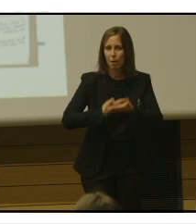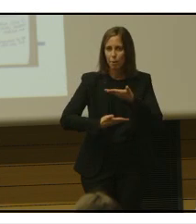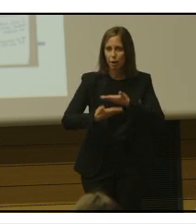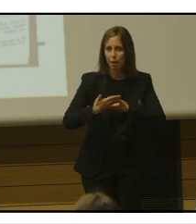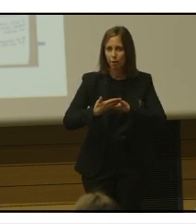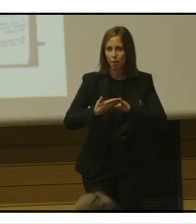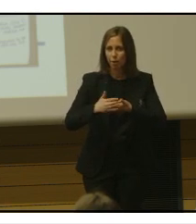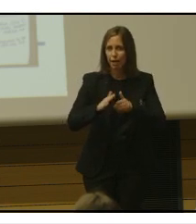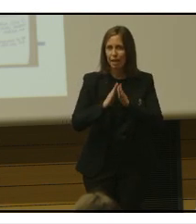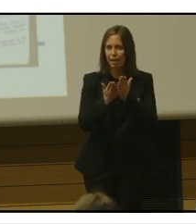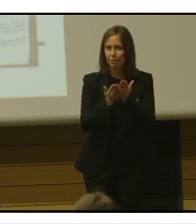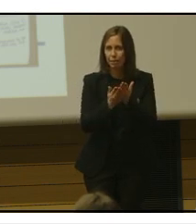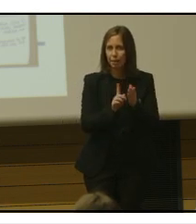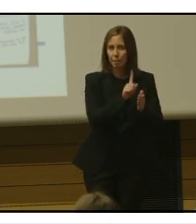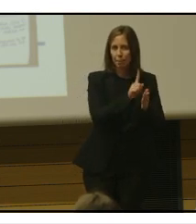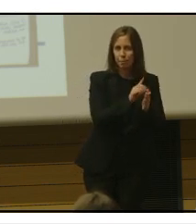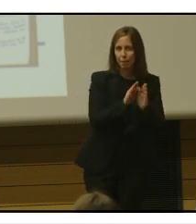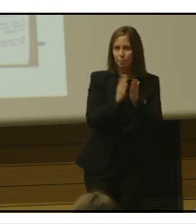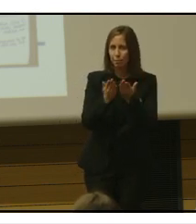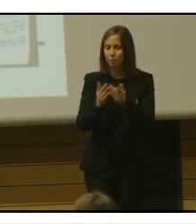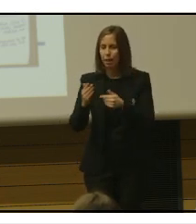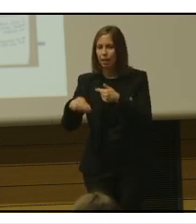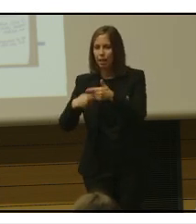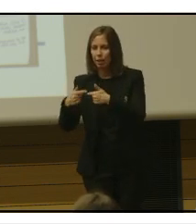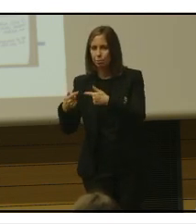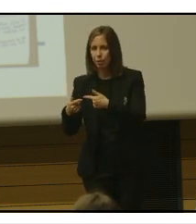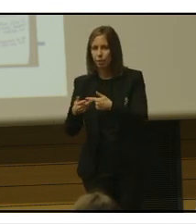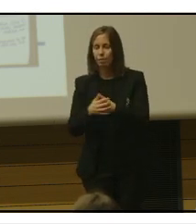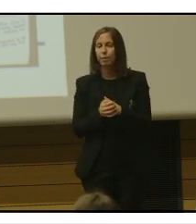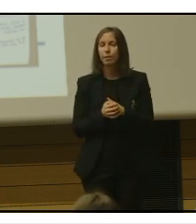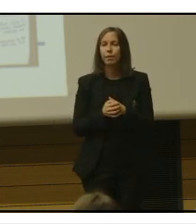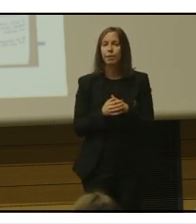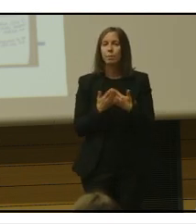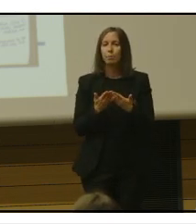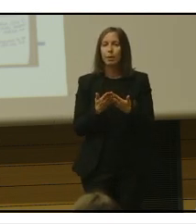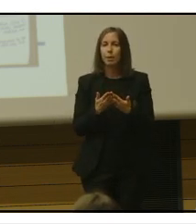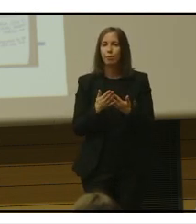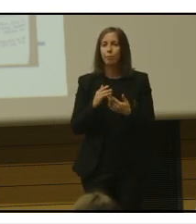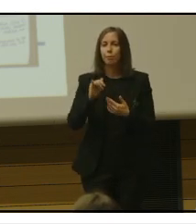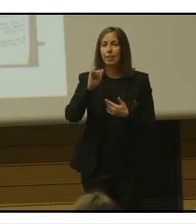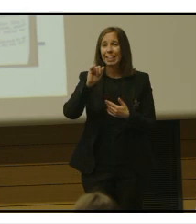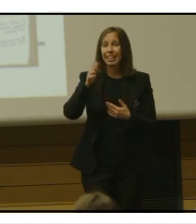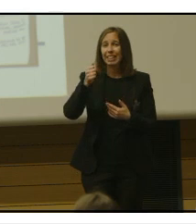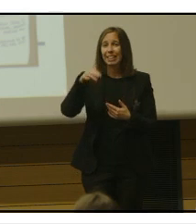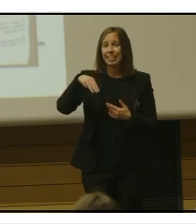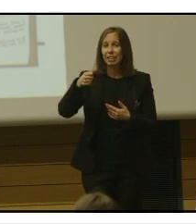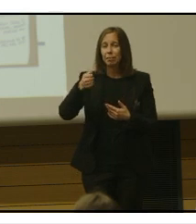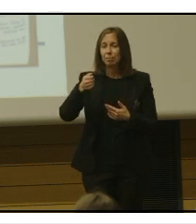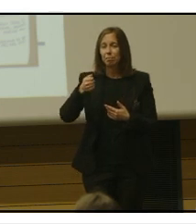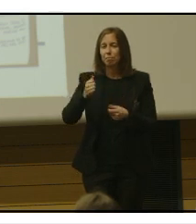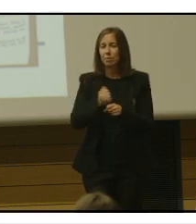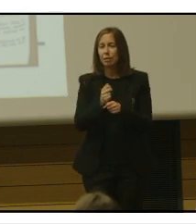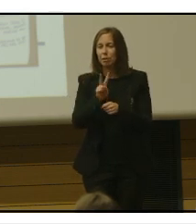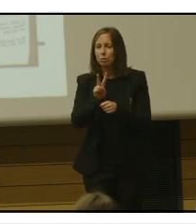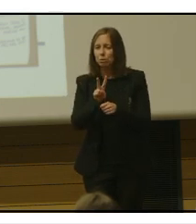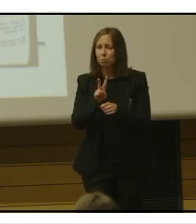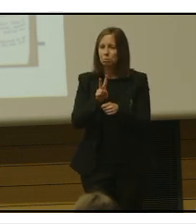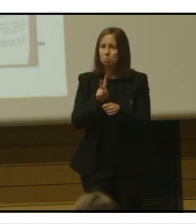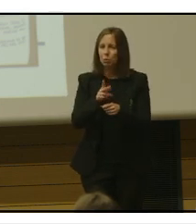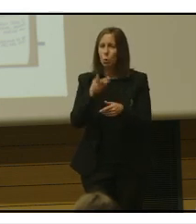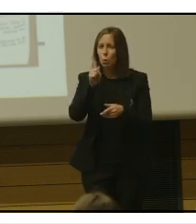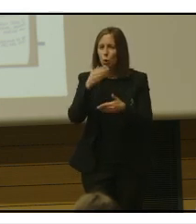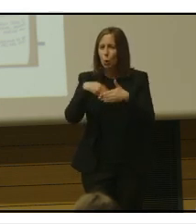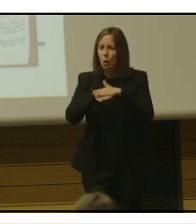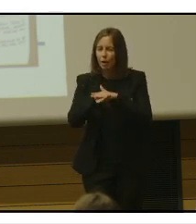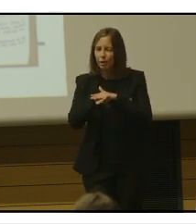puntos diferentes? Bueno, el de Levine y colaboradores fue enviado antes al JAMA, pero el JAMA se lo guardó en un cajón y dijo, buf, lo que me están contando estos no es